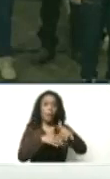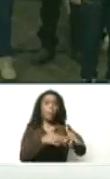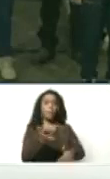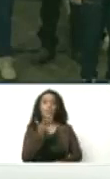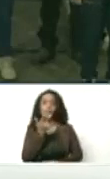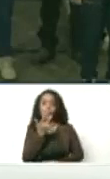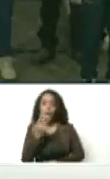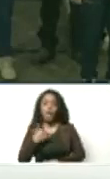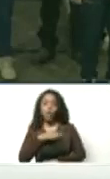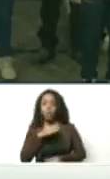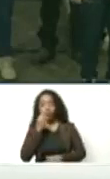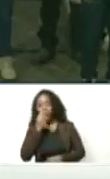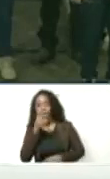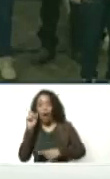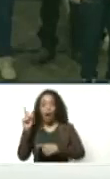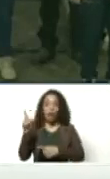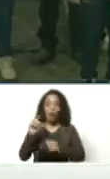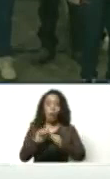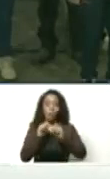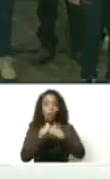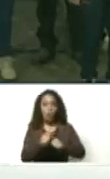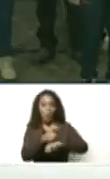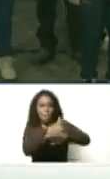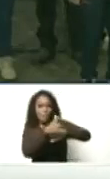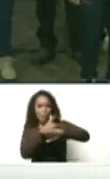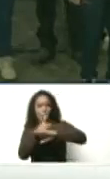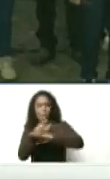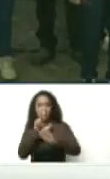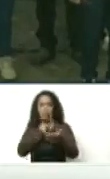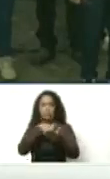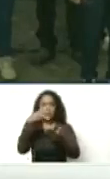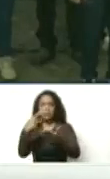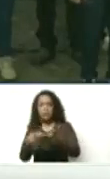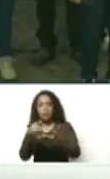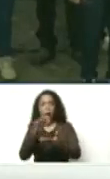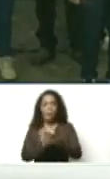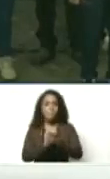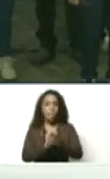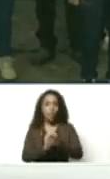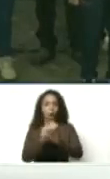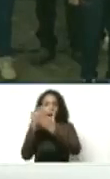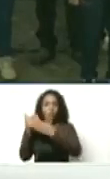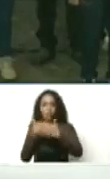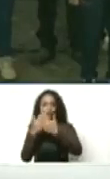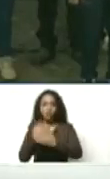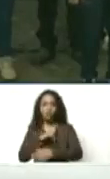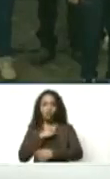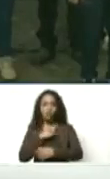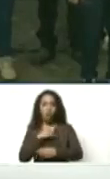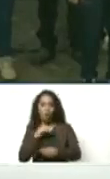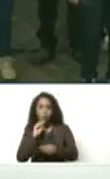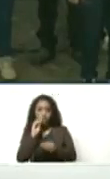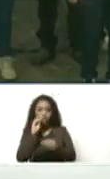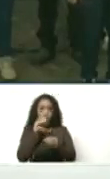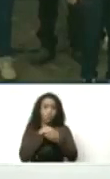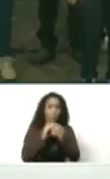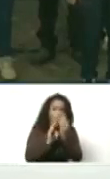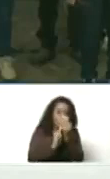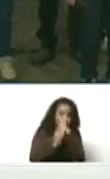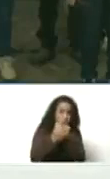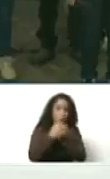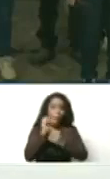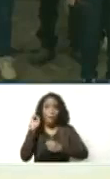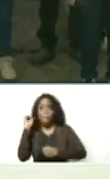y bueno, de allá lo que empezó a sonar plomo y cayeron varios compañeros estudiantes heridos y nosotros nos metimos, lanzaron